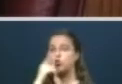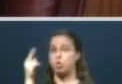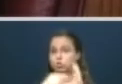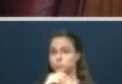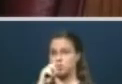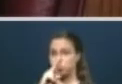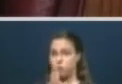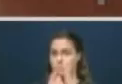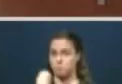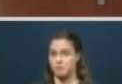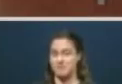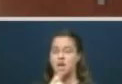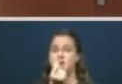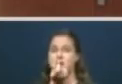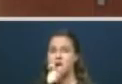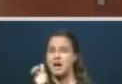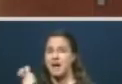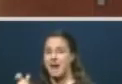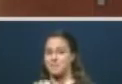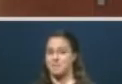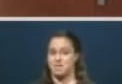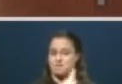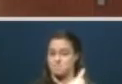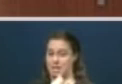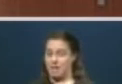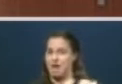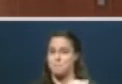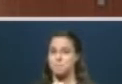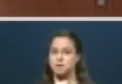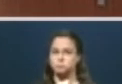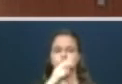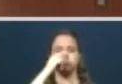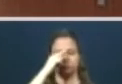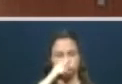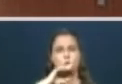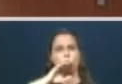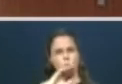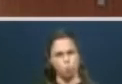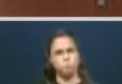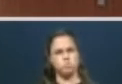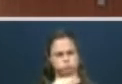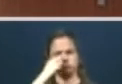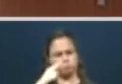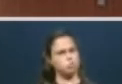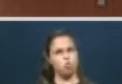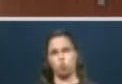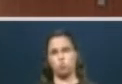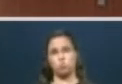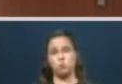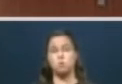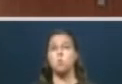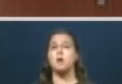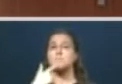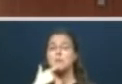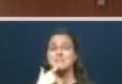las cantidades asignadas las entidades locales desde entonces han respetado lo acordado en el mismo y así han aumentado un 10 por ciento